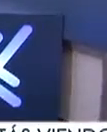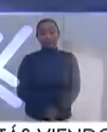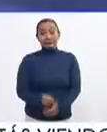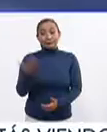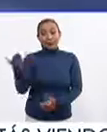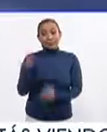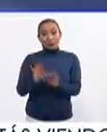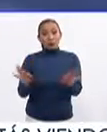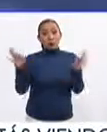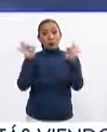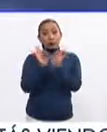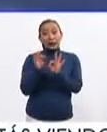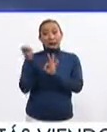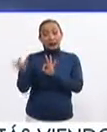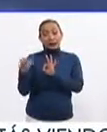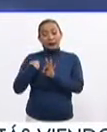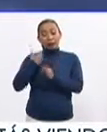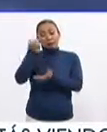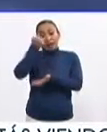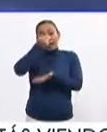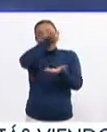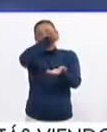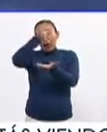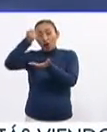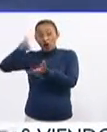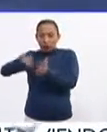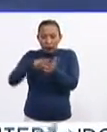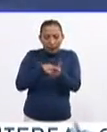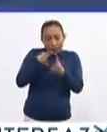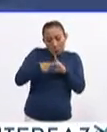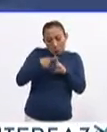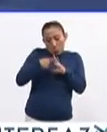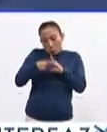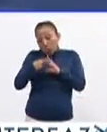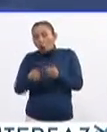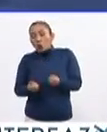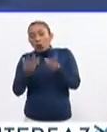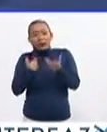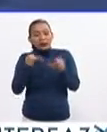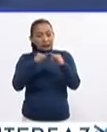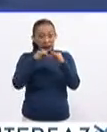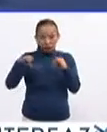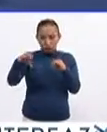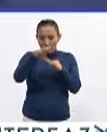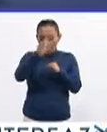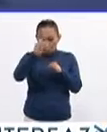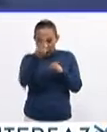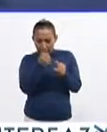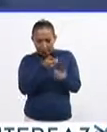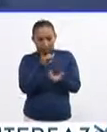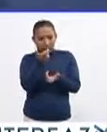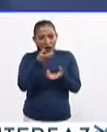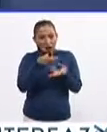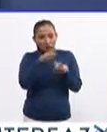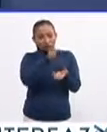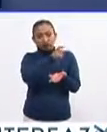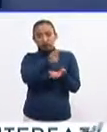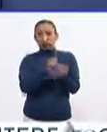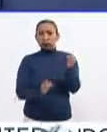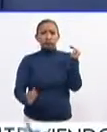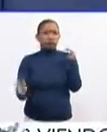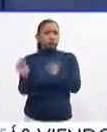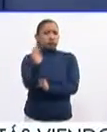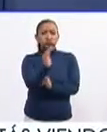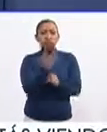Pues ahí está importante esta asignación, este reacomodo a las instituciones universitarias, ¿no? Nuestras